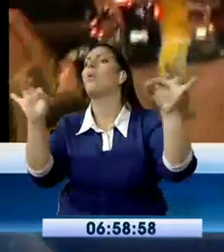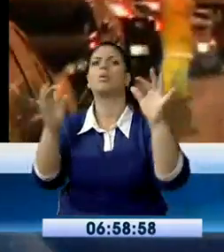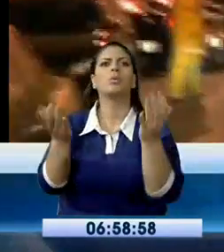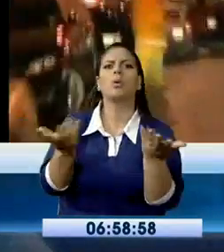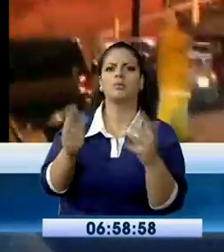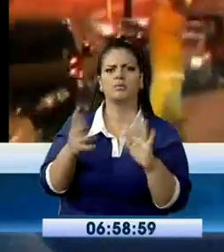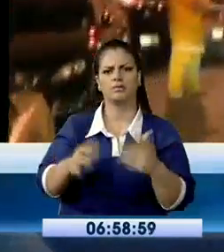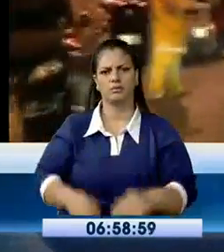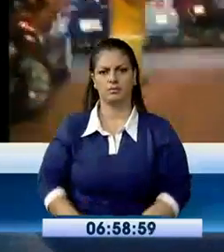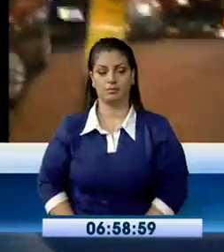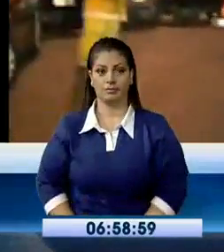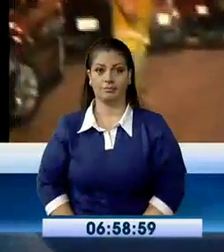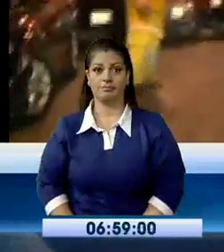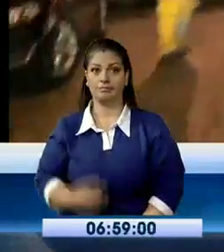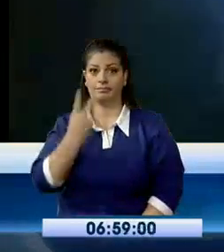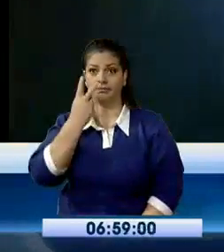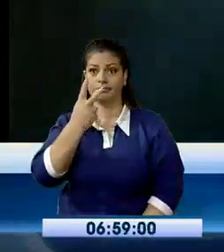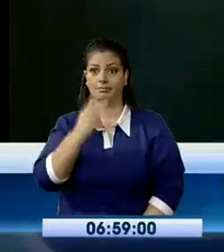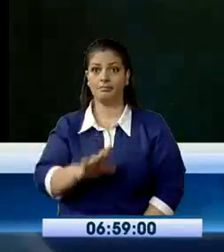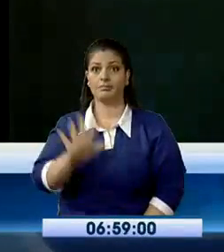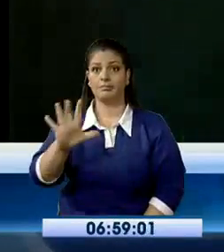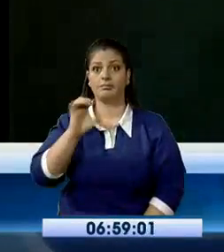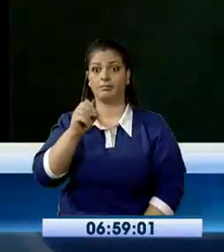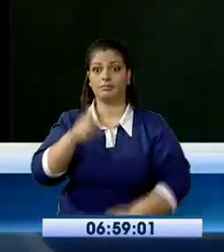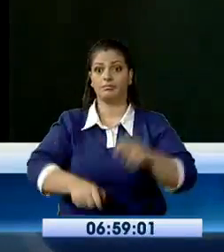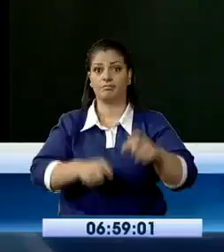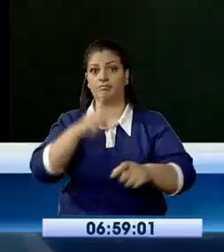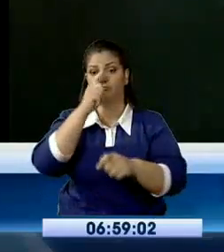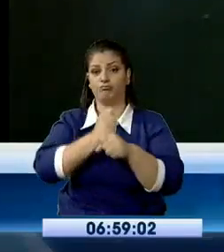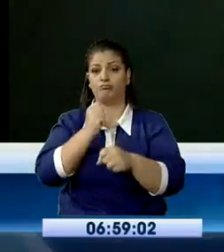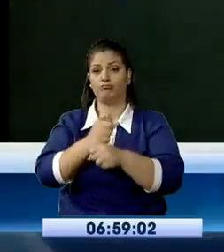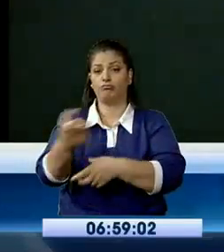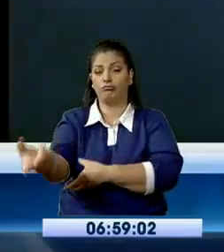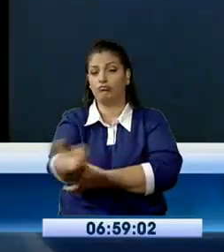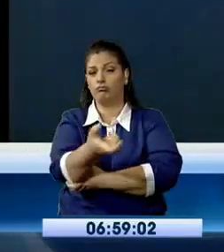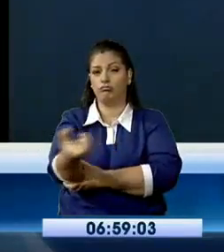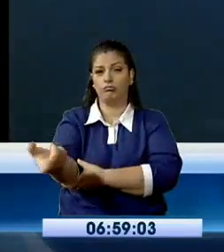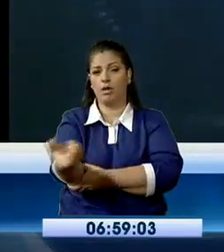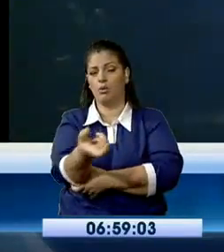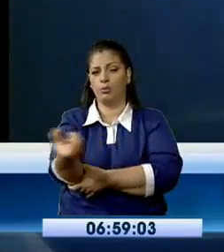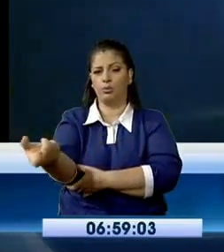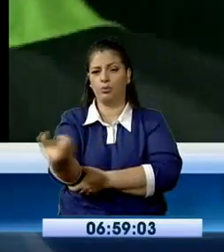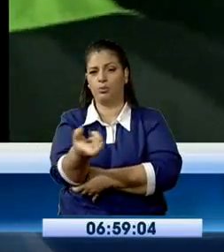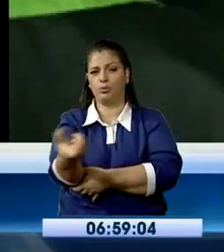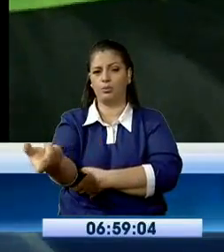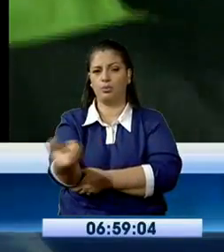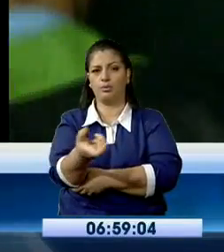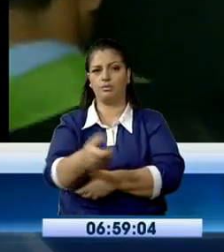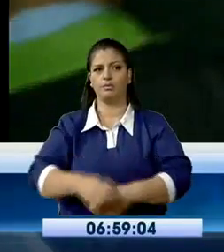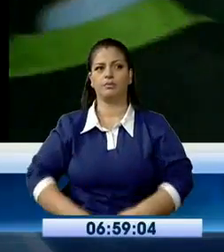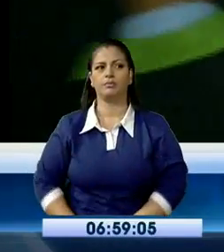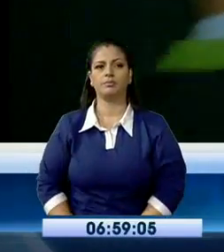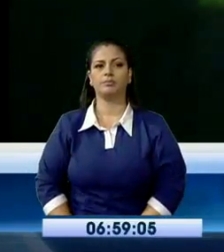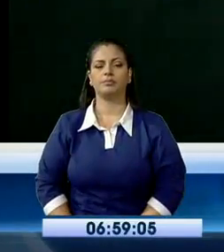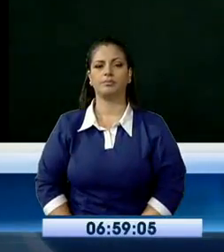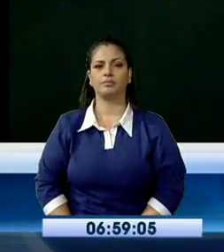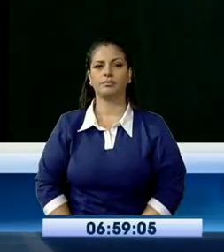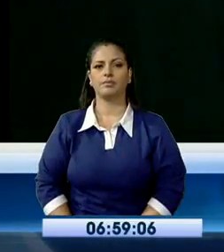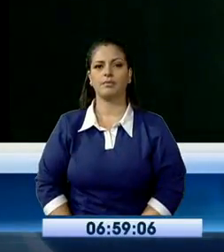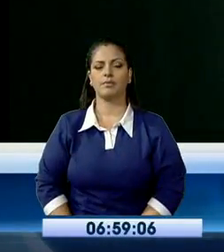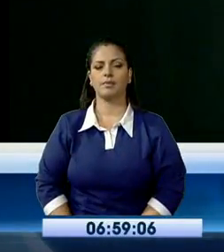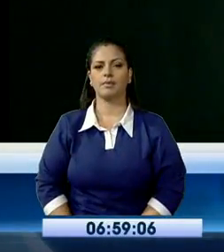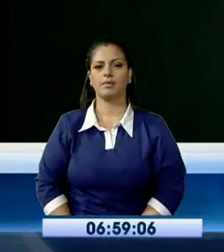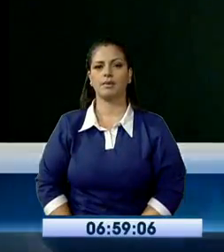5 unidades del cuerpo de bomberos intervinieron en el incendio. Informó